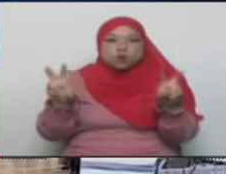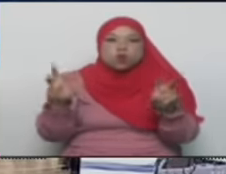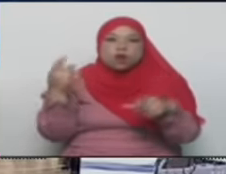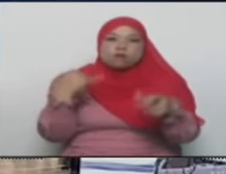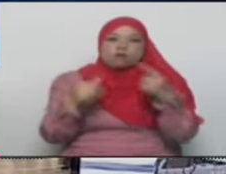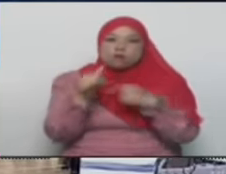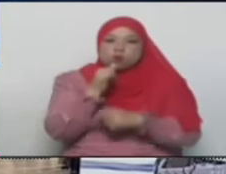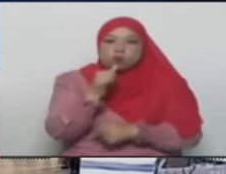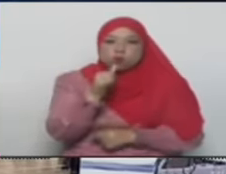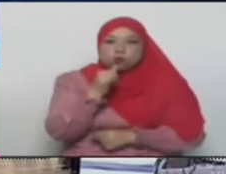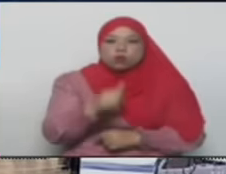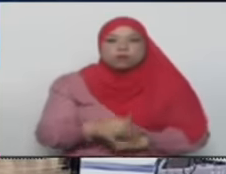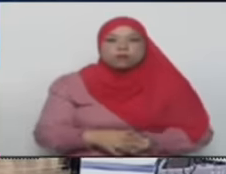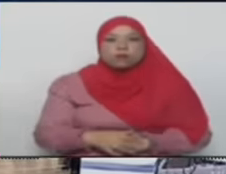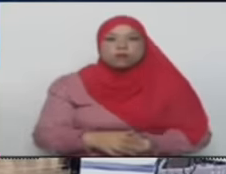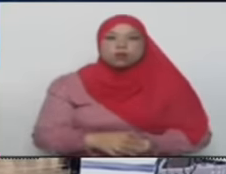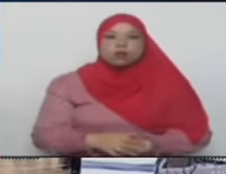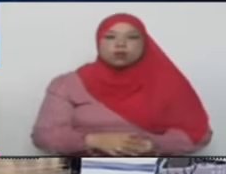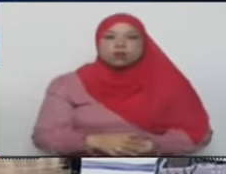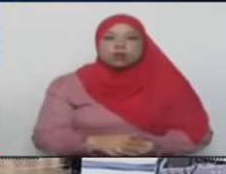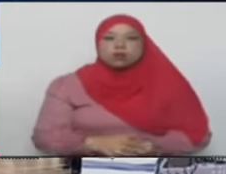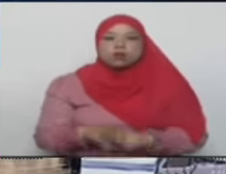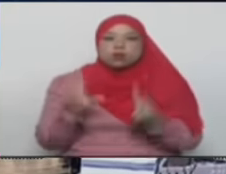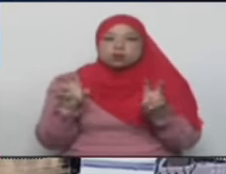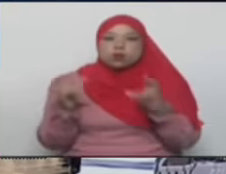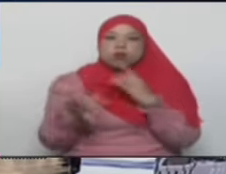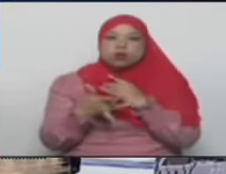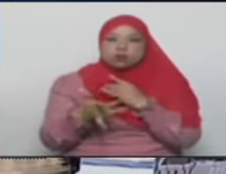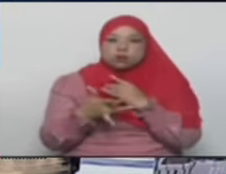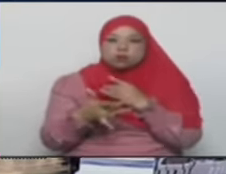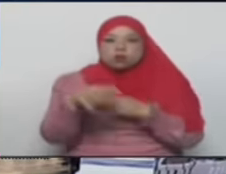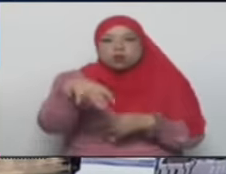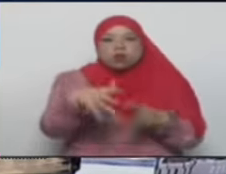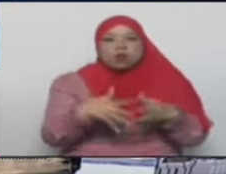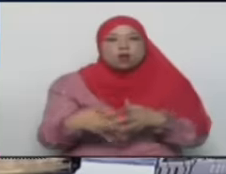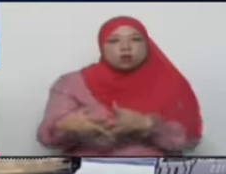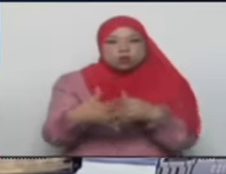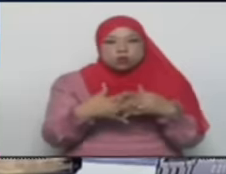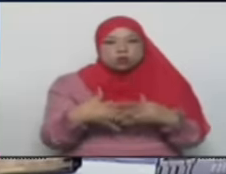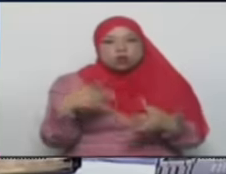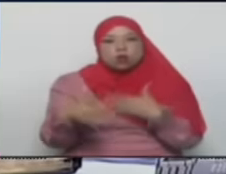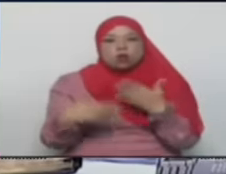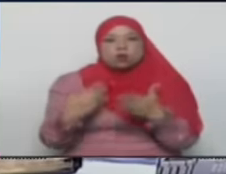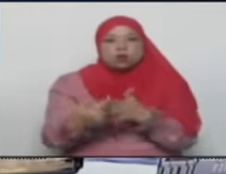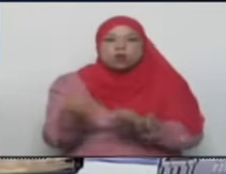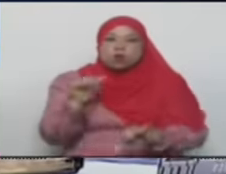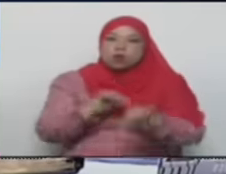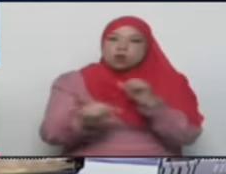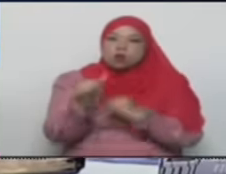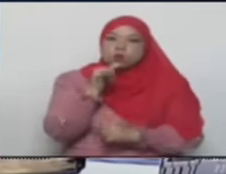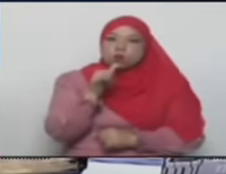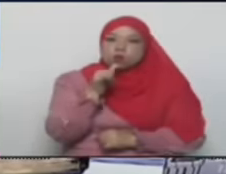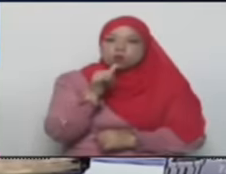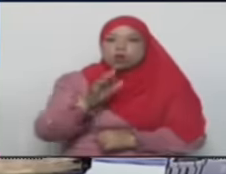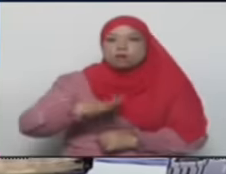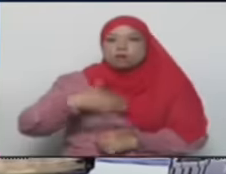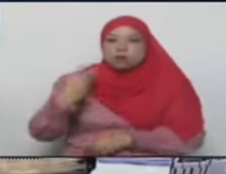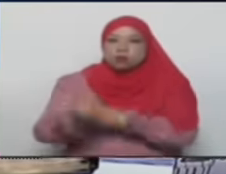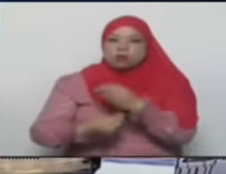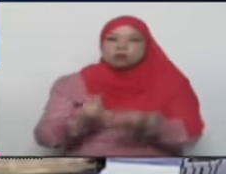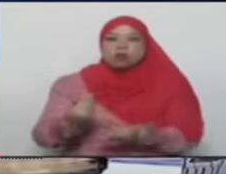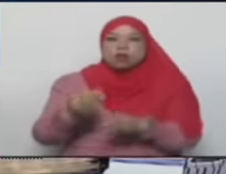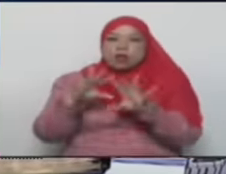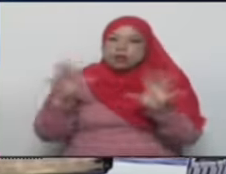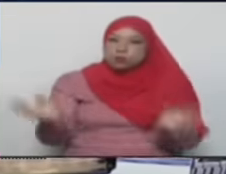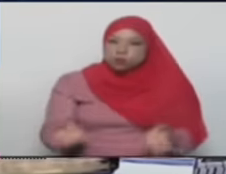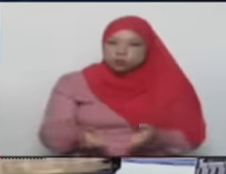multimillonarios. La nueva oligarquía tecnológica de Estados Unidos, con Elon Musk al frente, creen que pueden tomar el poder